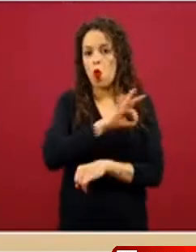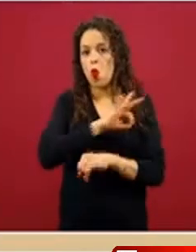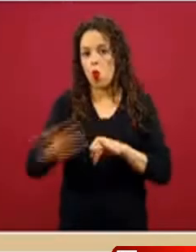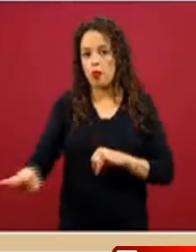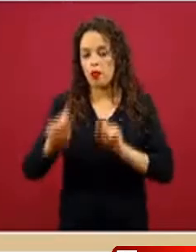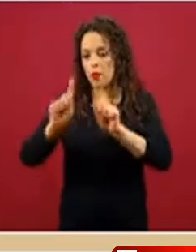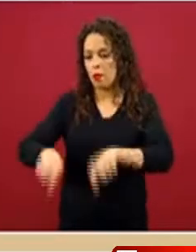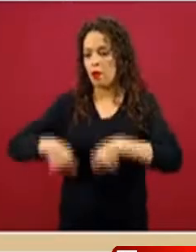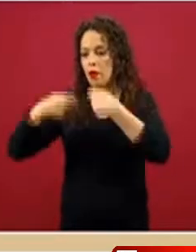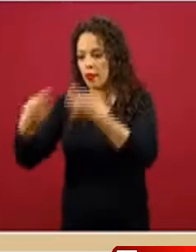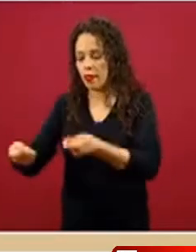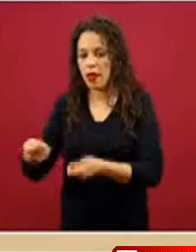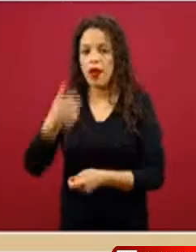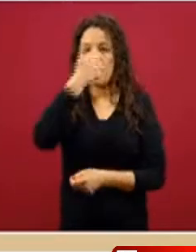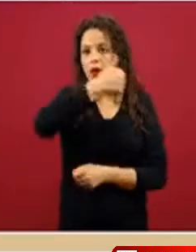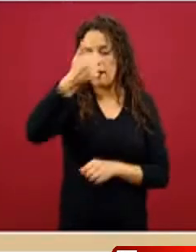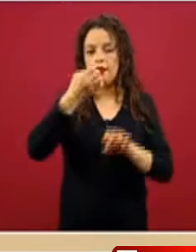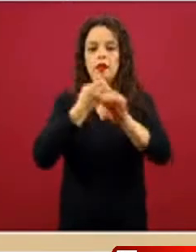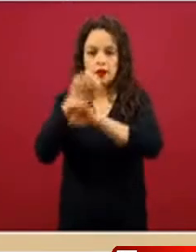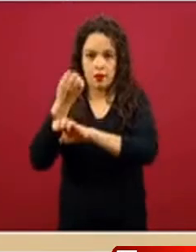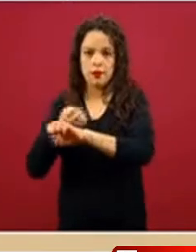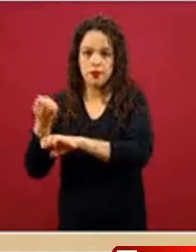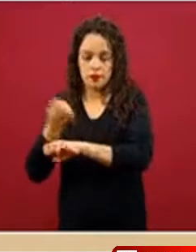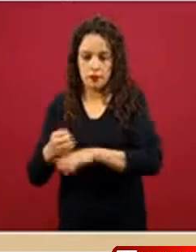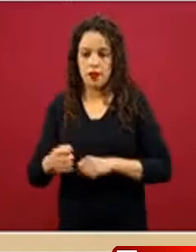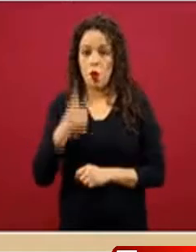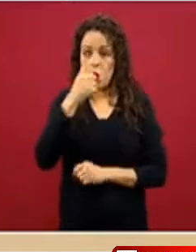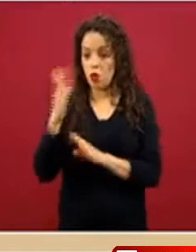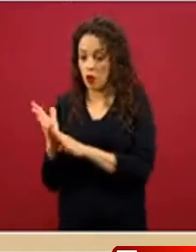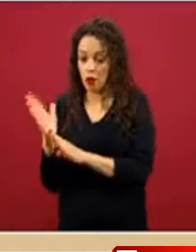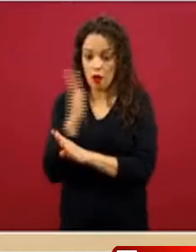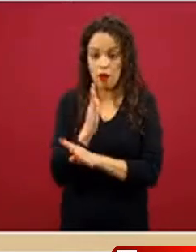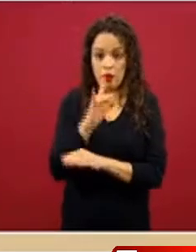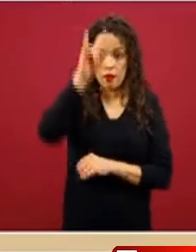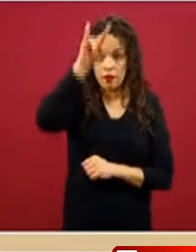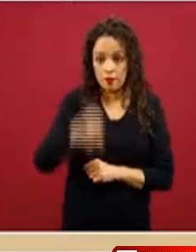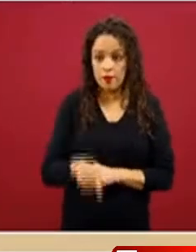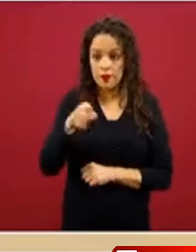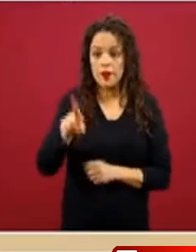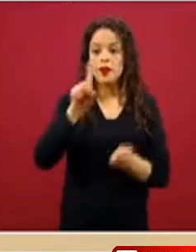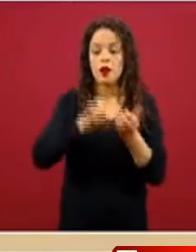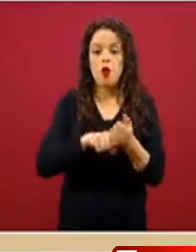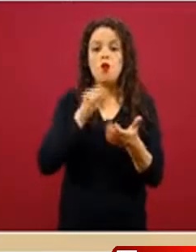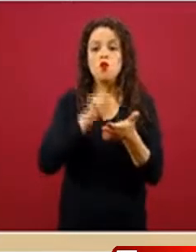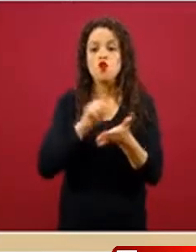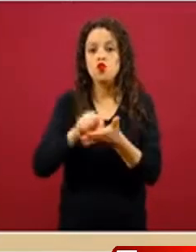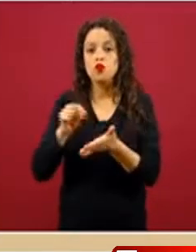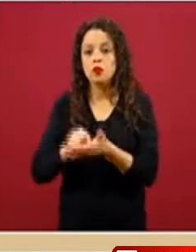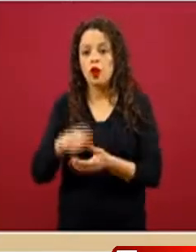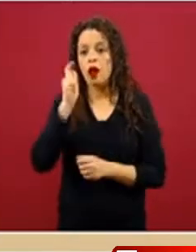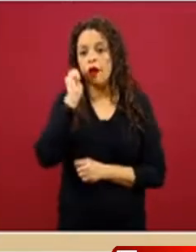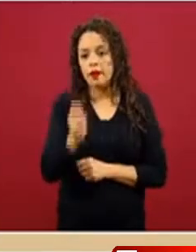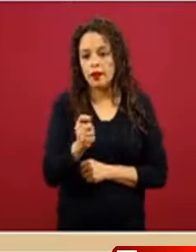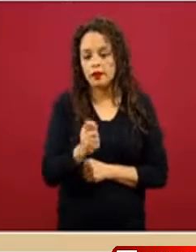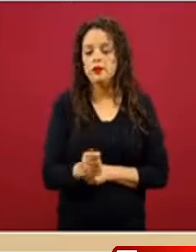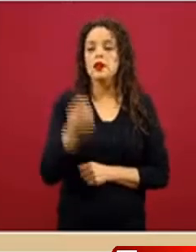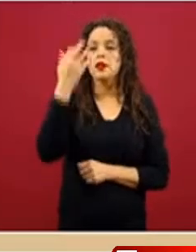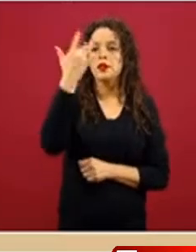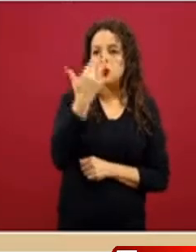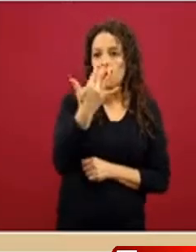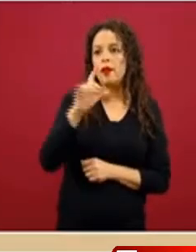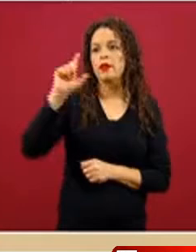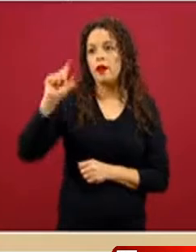a tener cada estado. La penúltima columna es el puntaje después de la estimación de 50, 20, 20